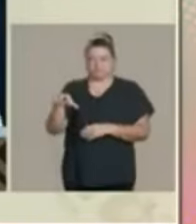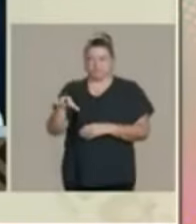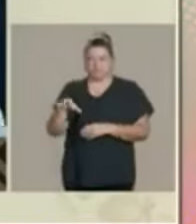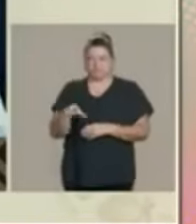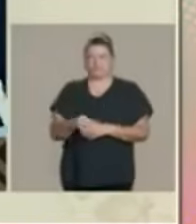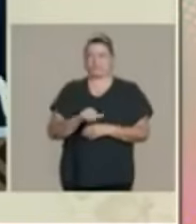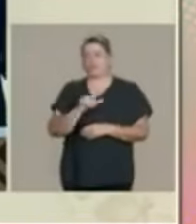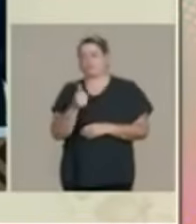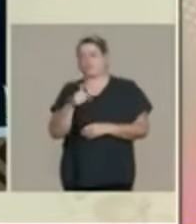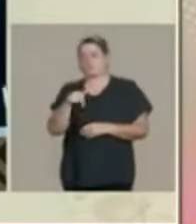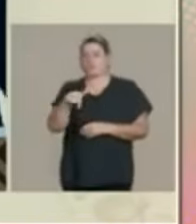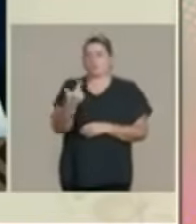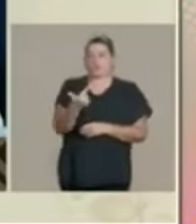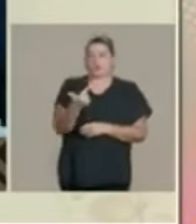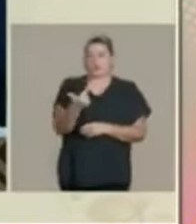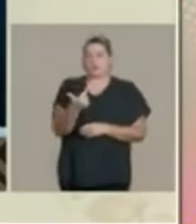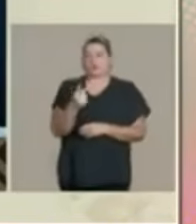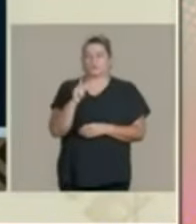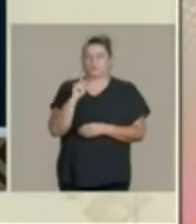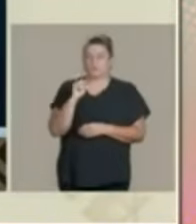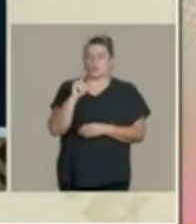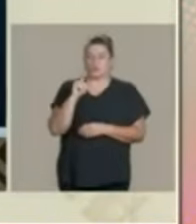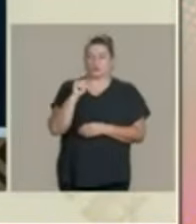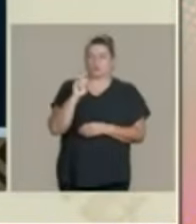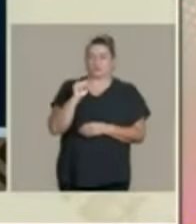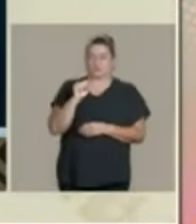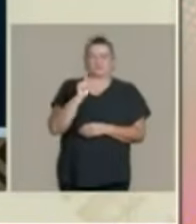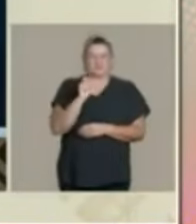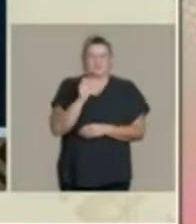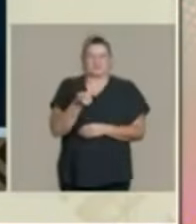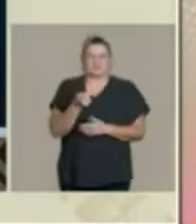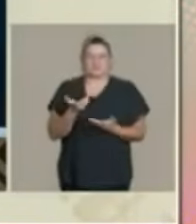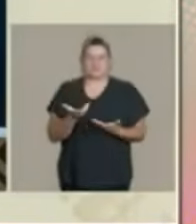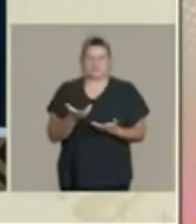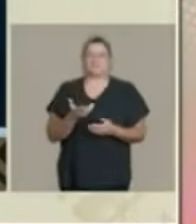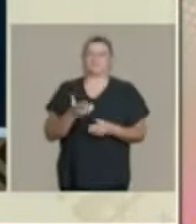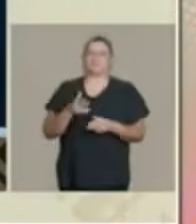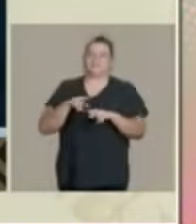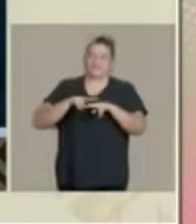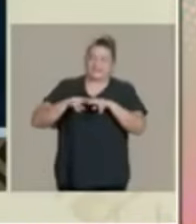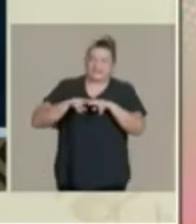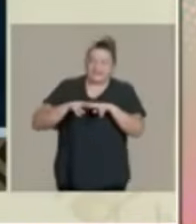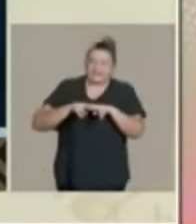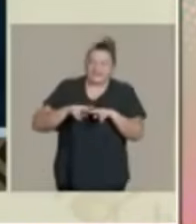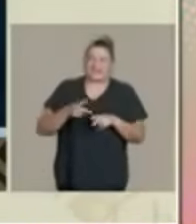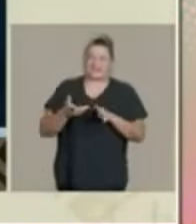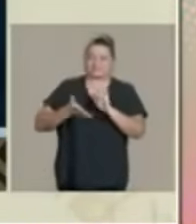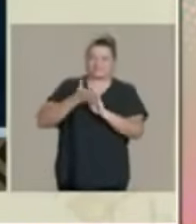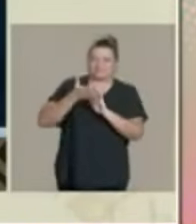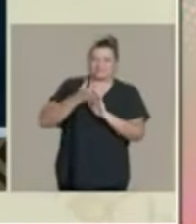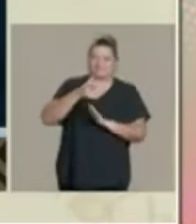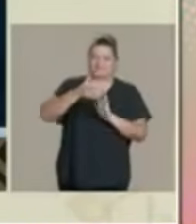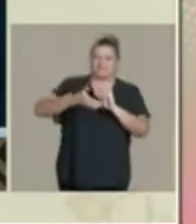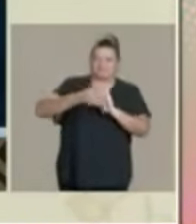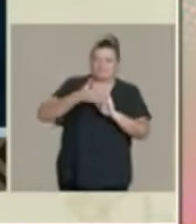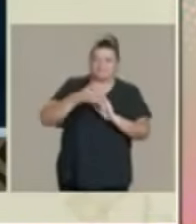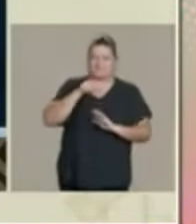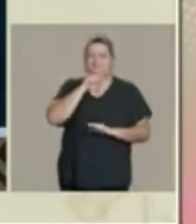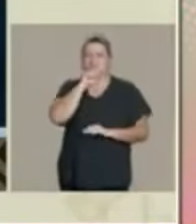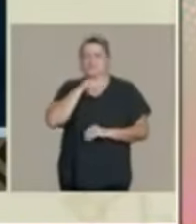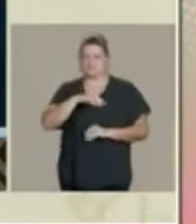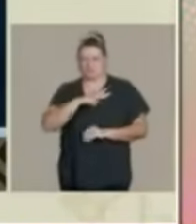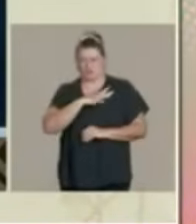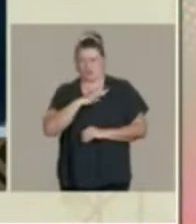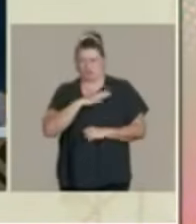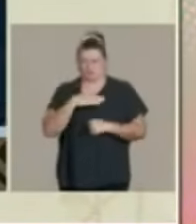de gobierno. La candidata de Morena, con solo 2 segundos de su bolsa de tiempo, dijo que del lado de la panista solo había calumnias.